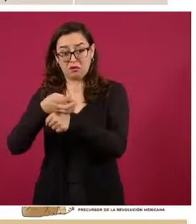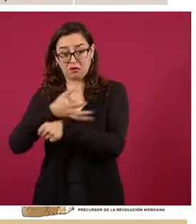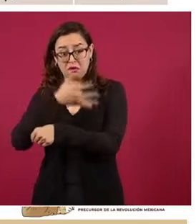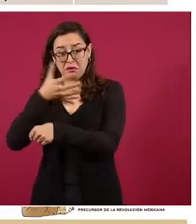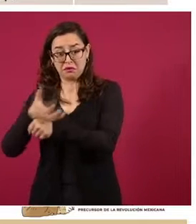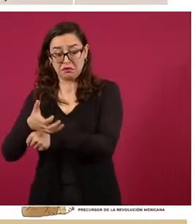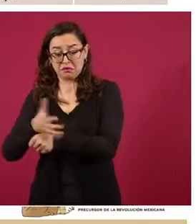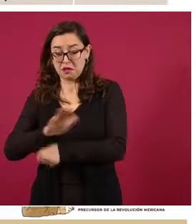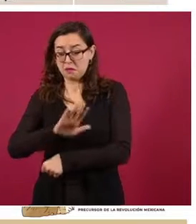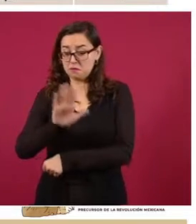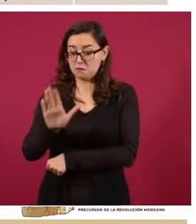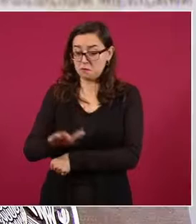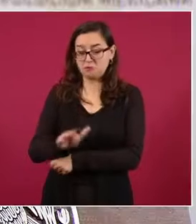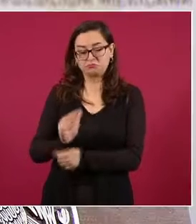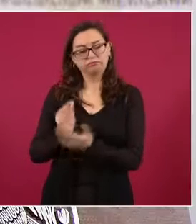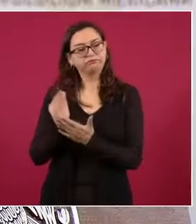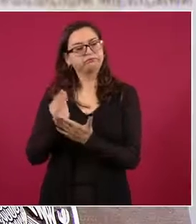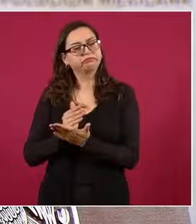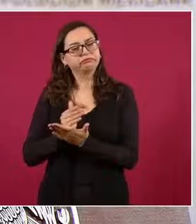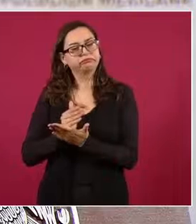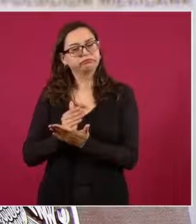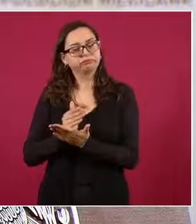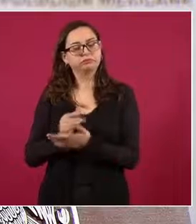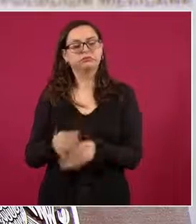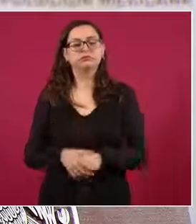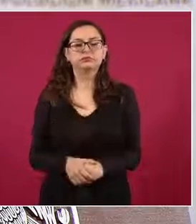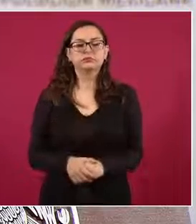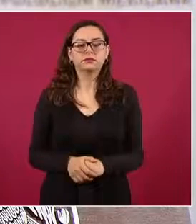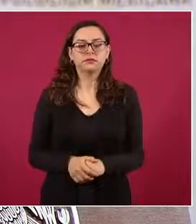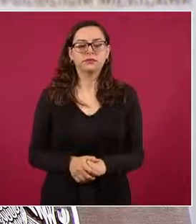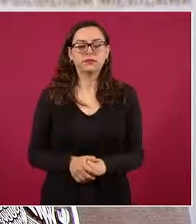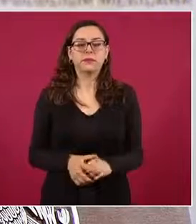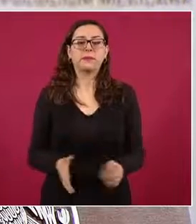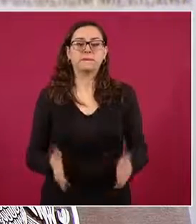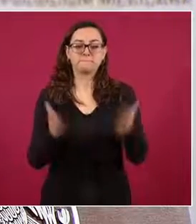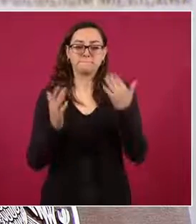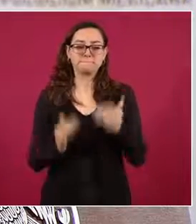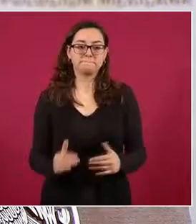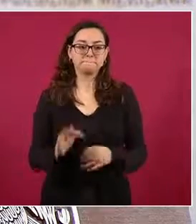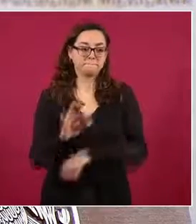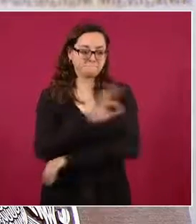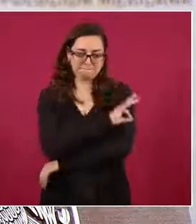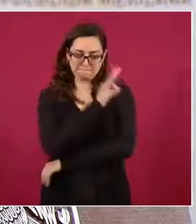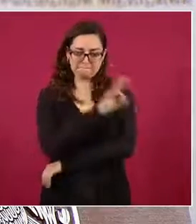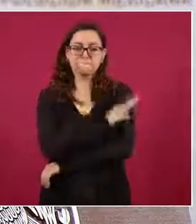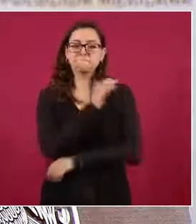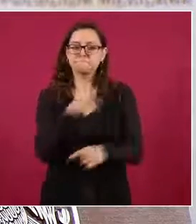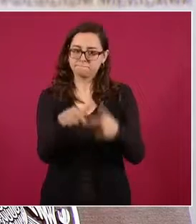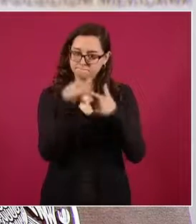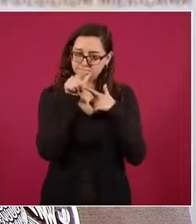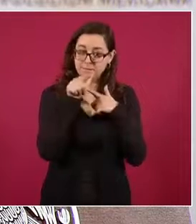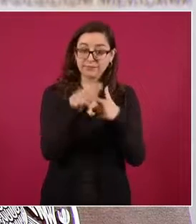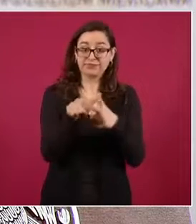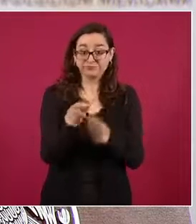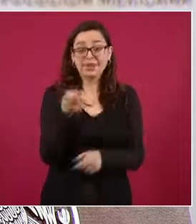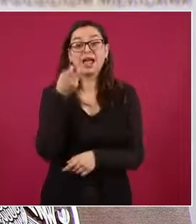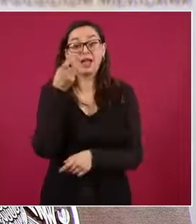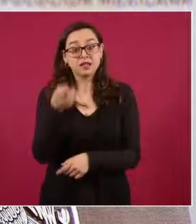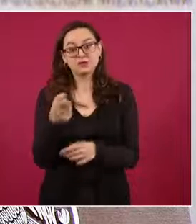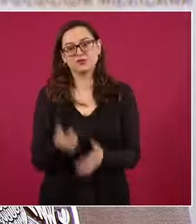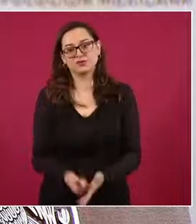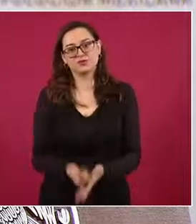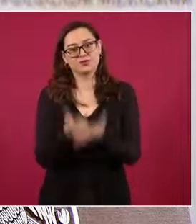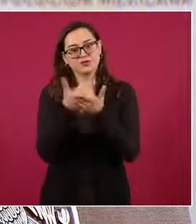con desenlaces fatales durante la quinta ola. Y seguimos vacunando, dado que la vacunación contra COVID es lo que ha hecho la